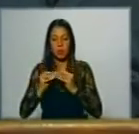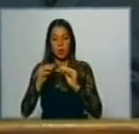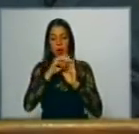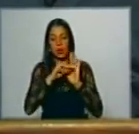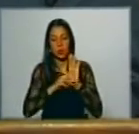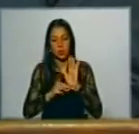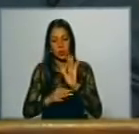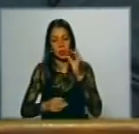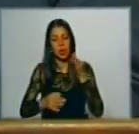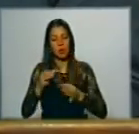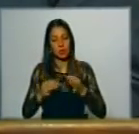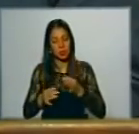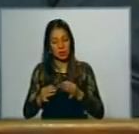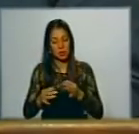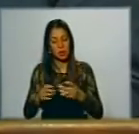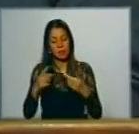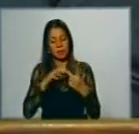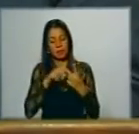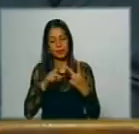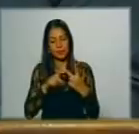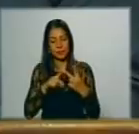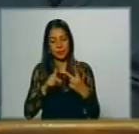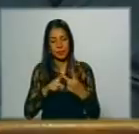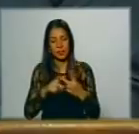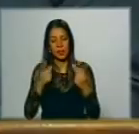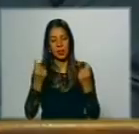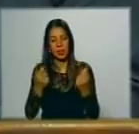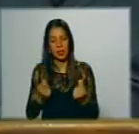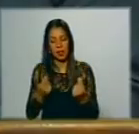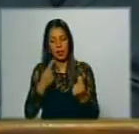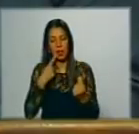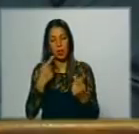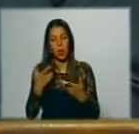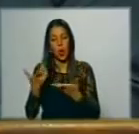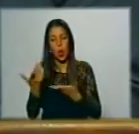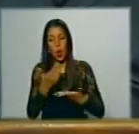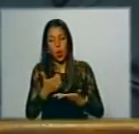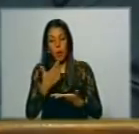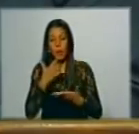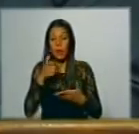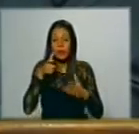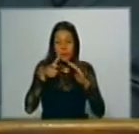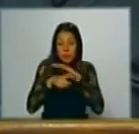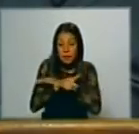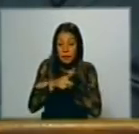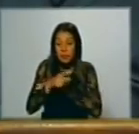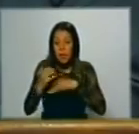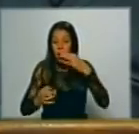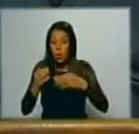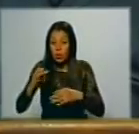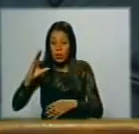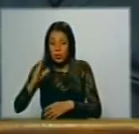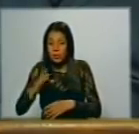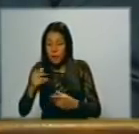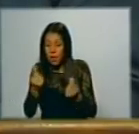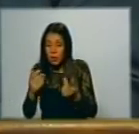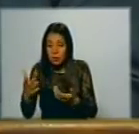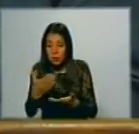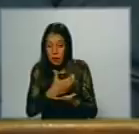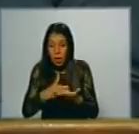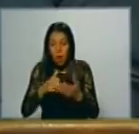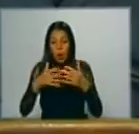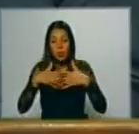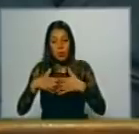jurídico aplicable. 2. Los recursos y bienes que obtenga en el ejercicio de sus competencias.